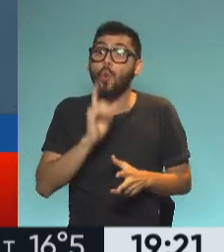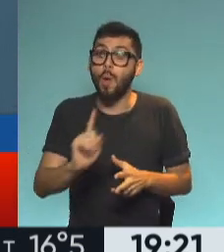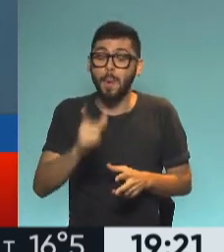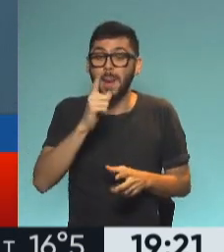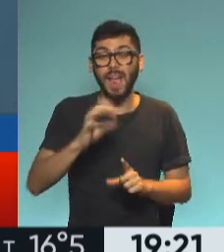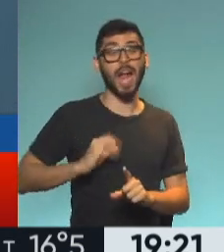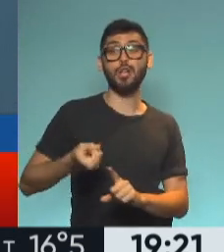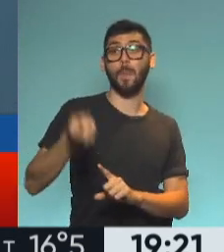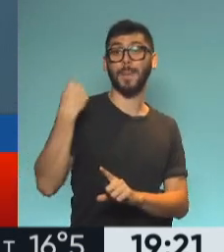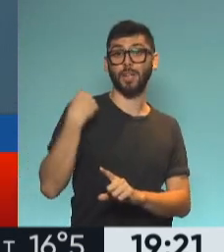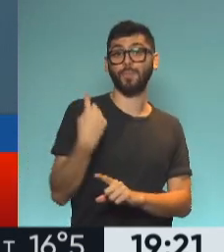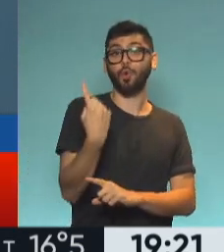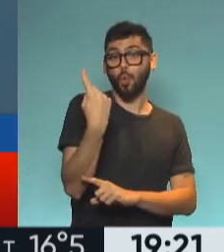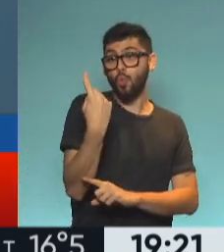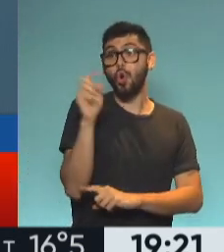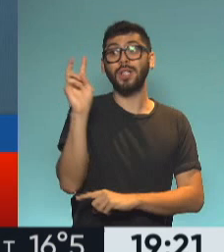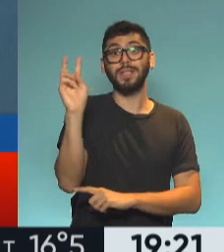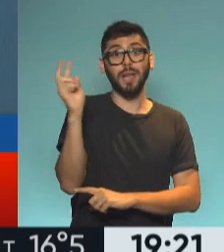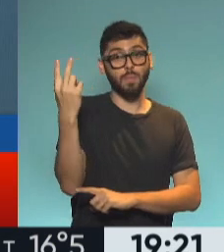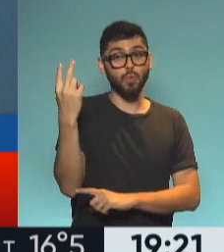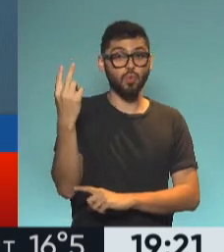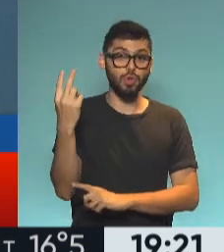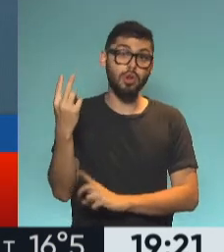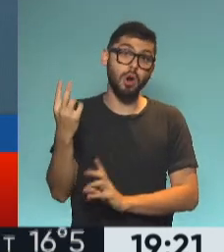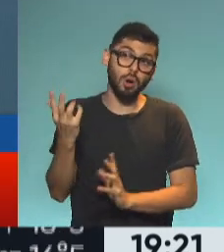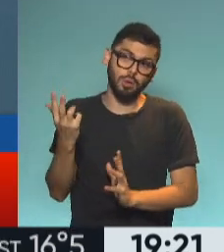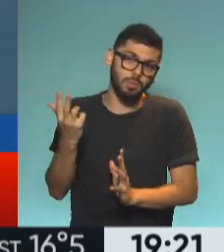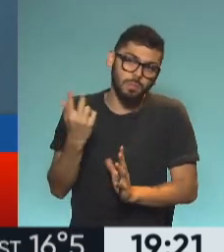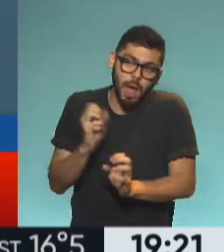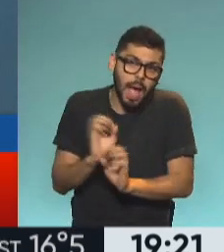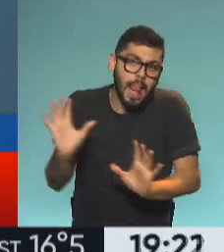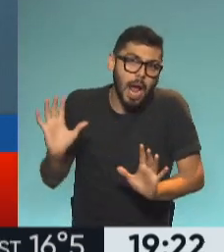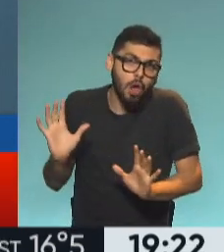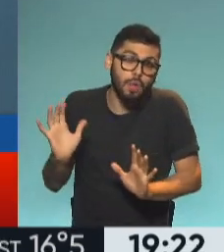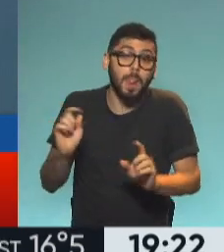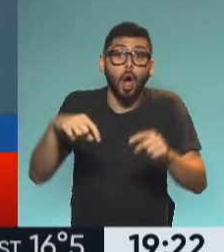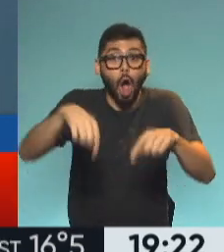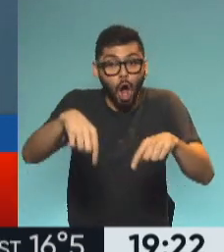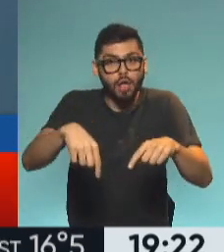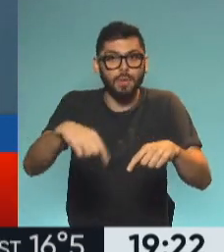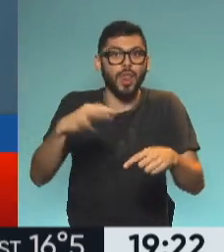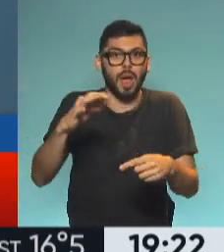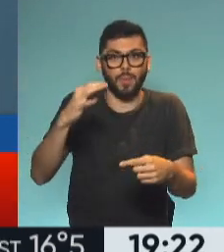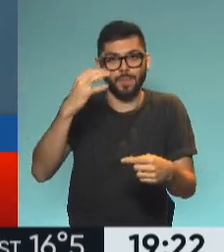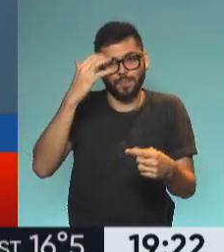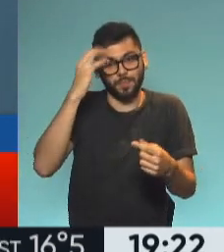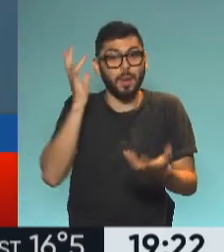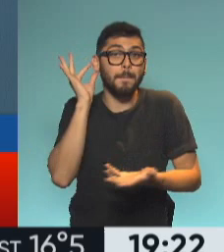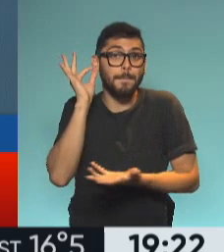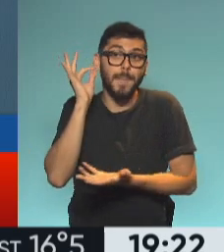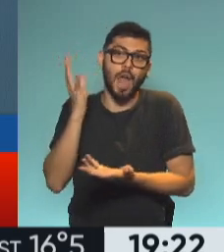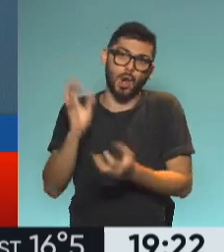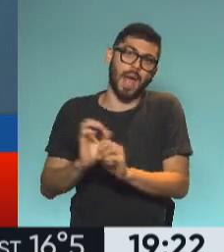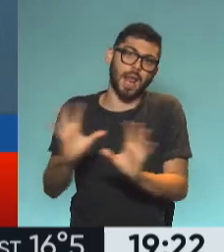del año pasado se murió uno que podría haber hablado, ¿no? Y creo que hoy es una oportunidad para reemplazar lo que estamos hablando de Maradona. Pero